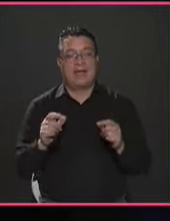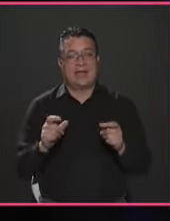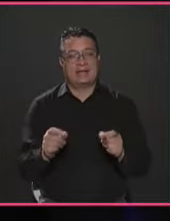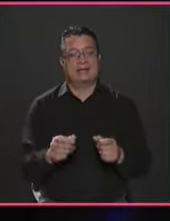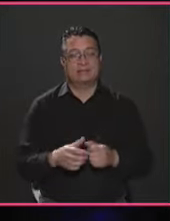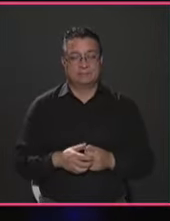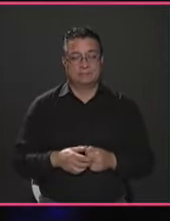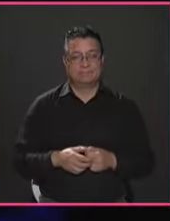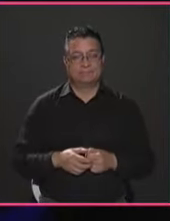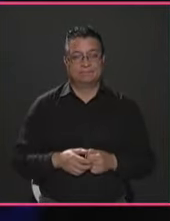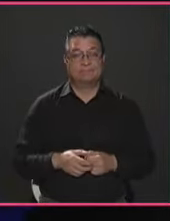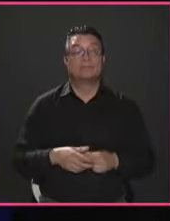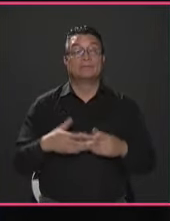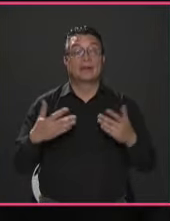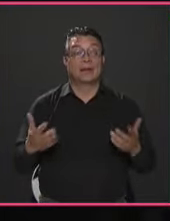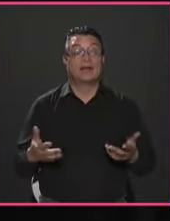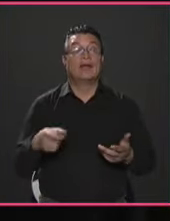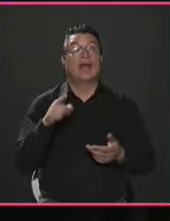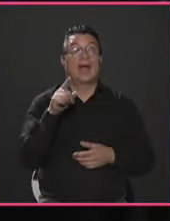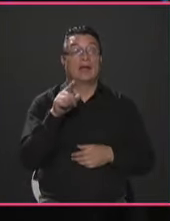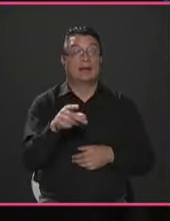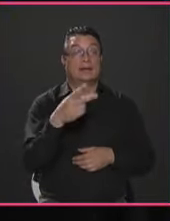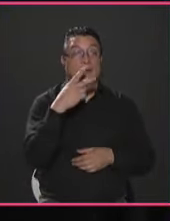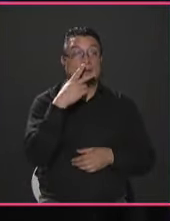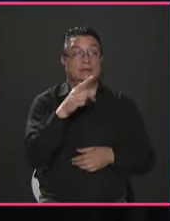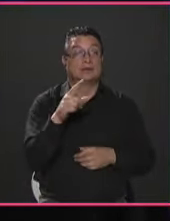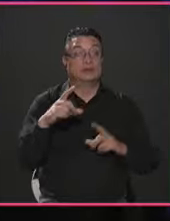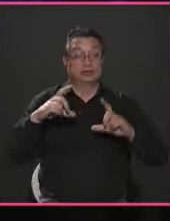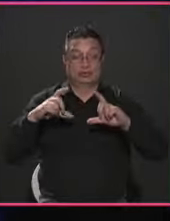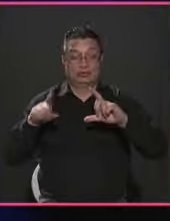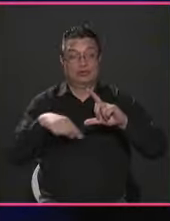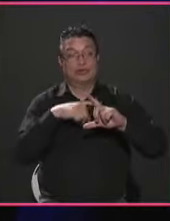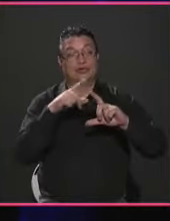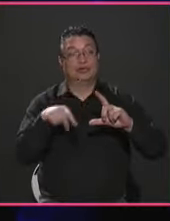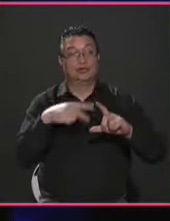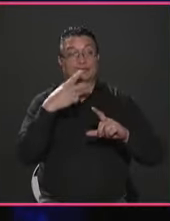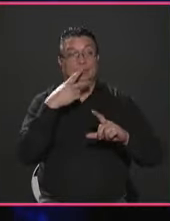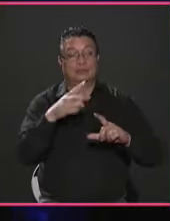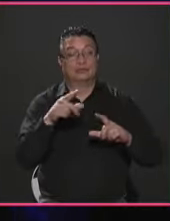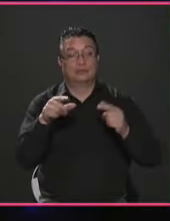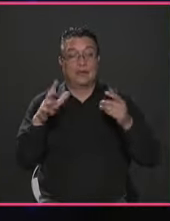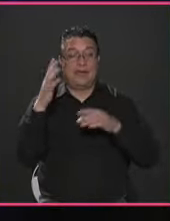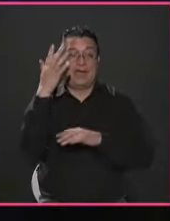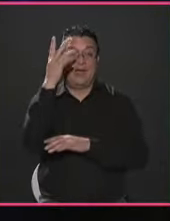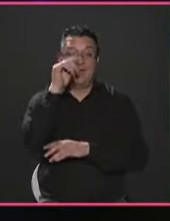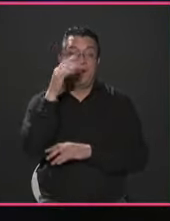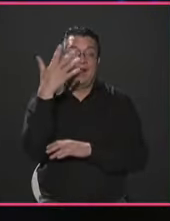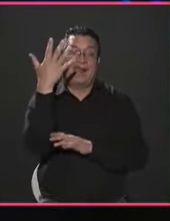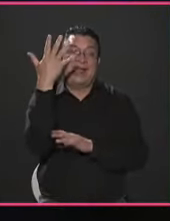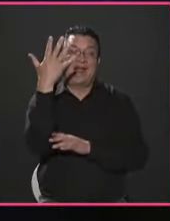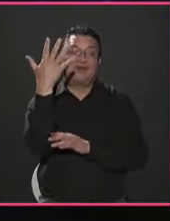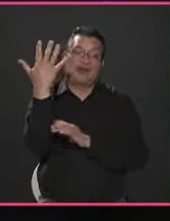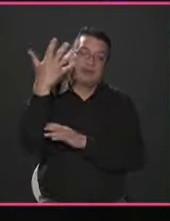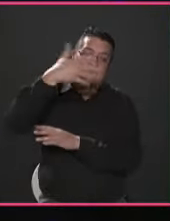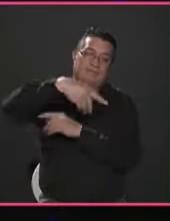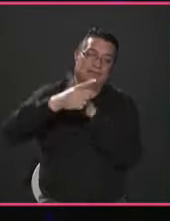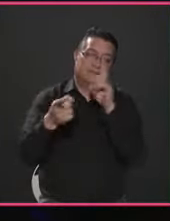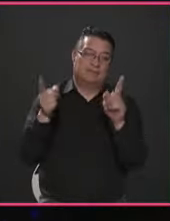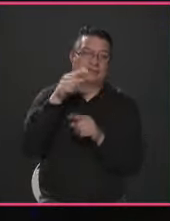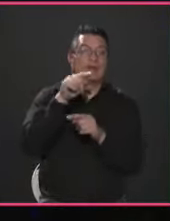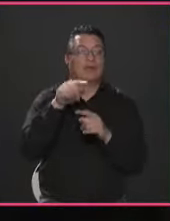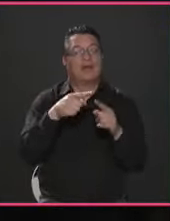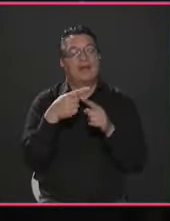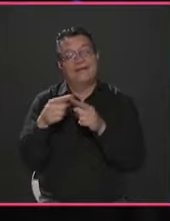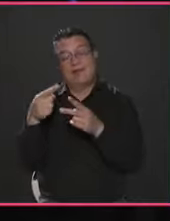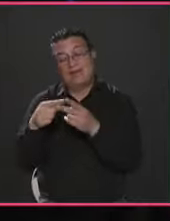cáncer y aquí tenemos este círculo que ven ahí que se ve como un árbol genealógico invertido bueno estas son todas las variantes